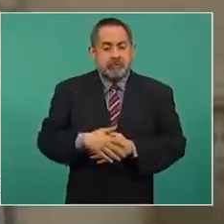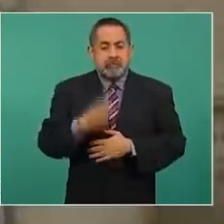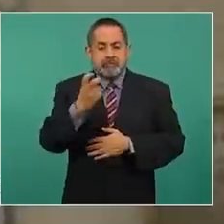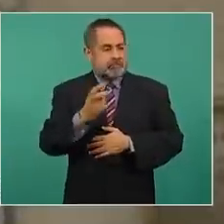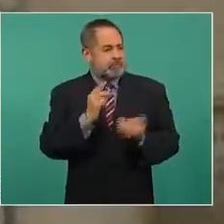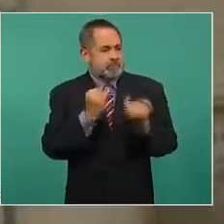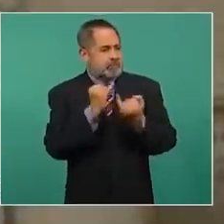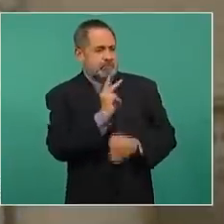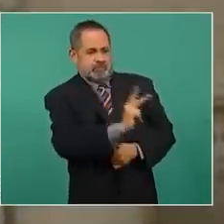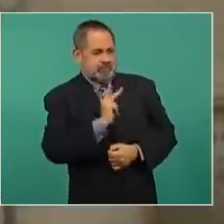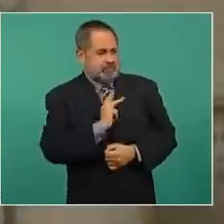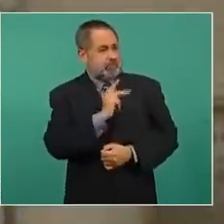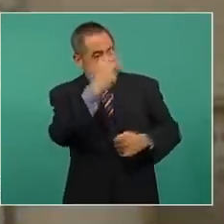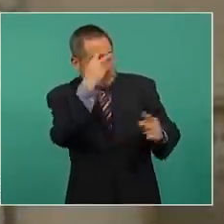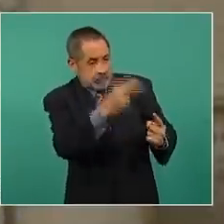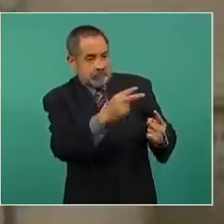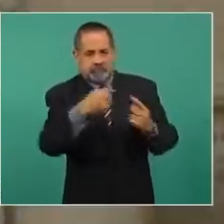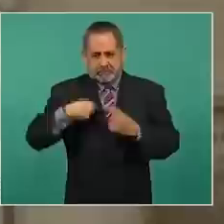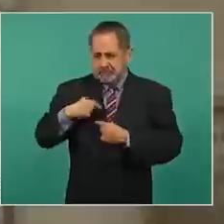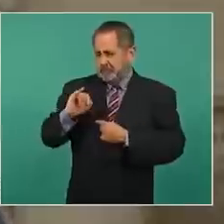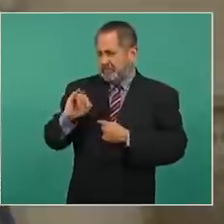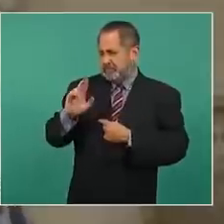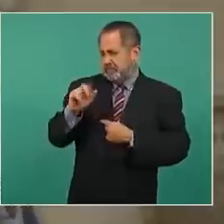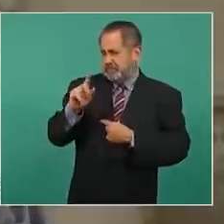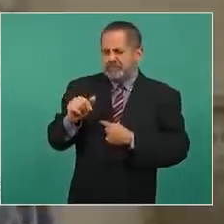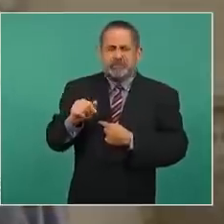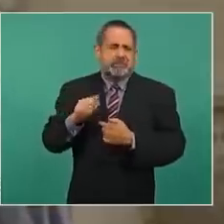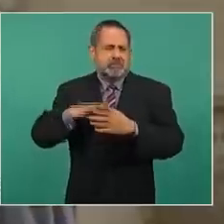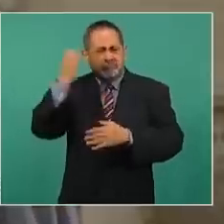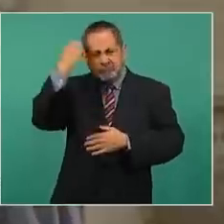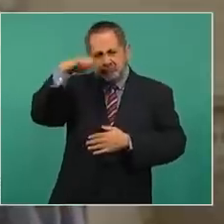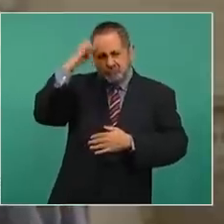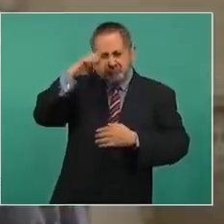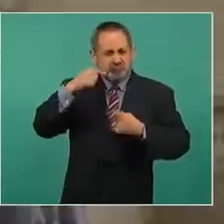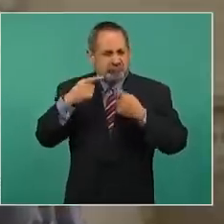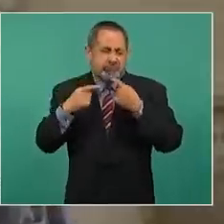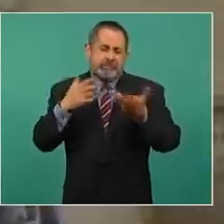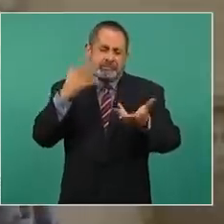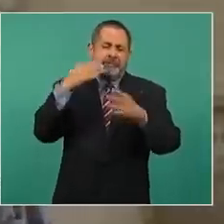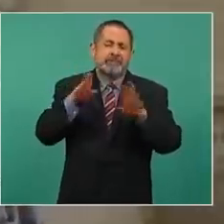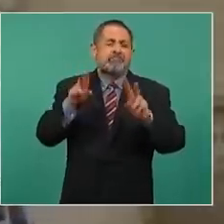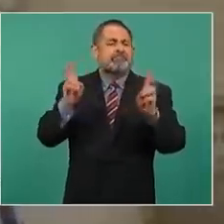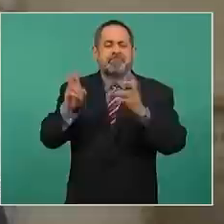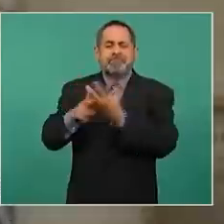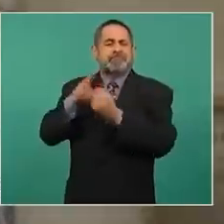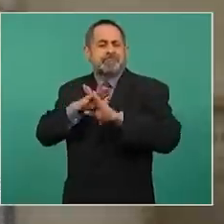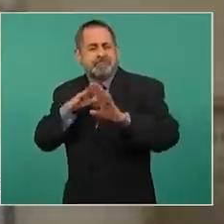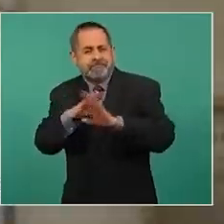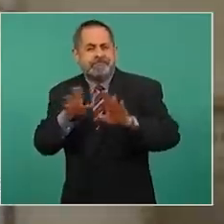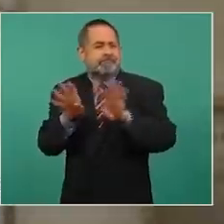Irlanda como México tienen gran experiencia con la migración y nuestras